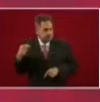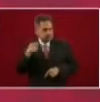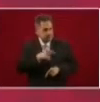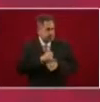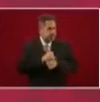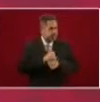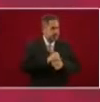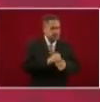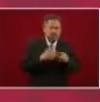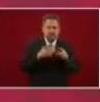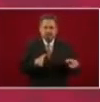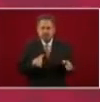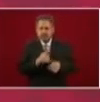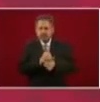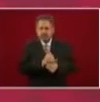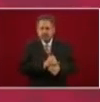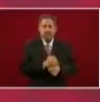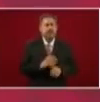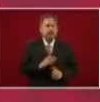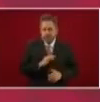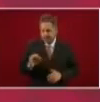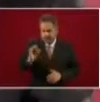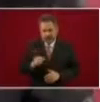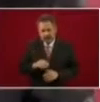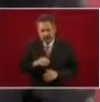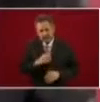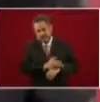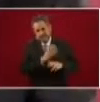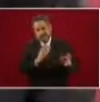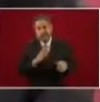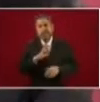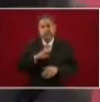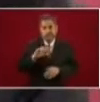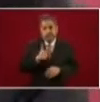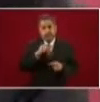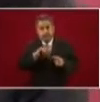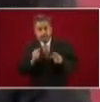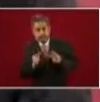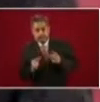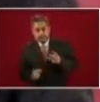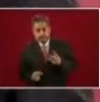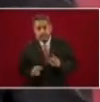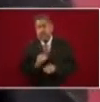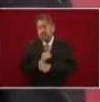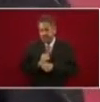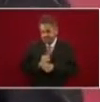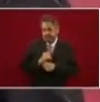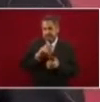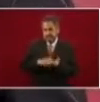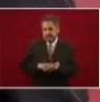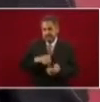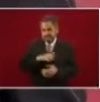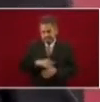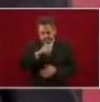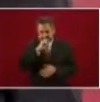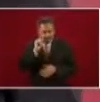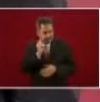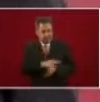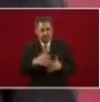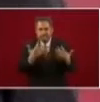abra a la investigación y ya hay otras investigaciones e incluso sobre esta